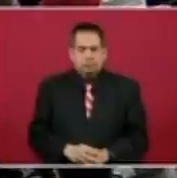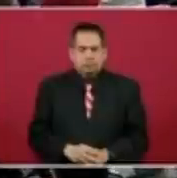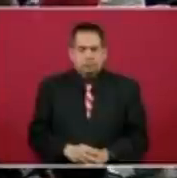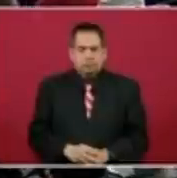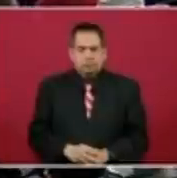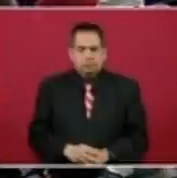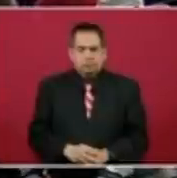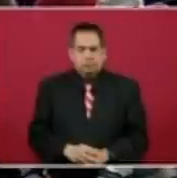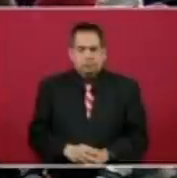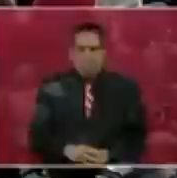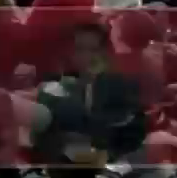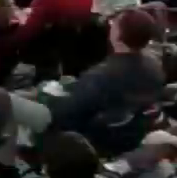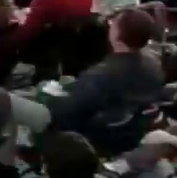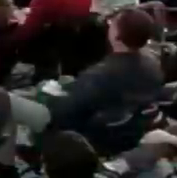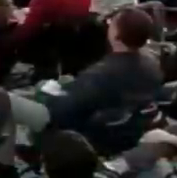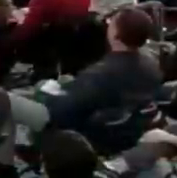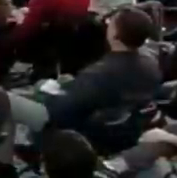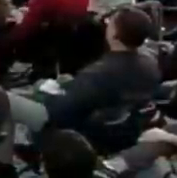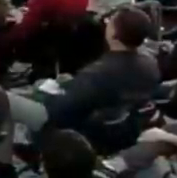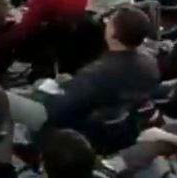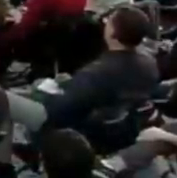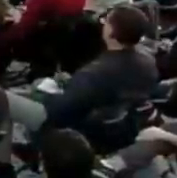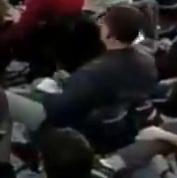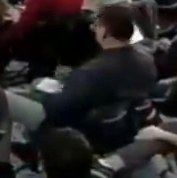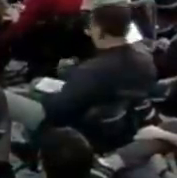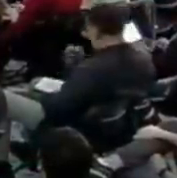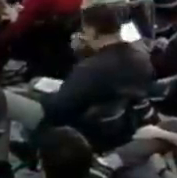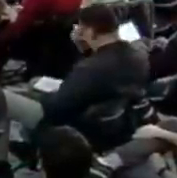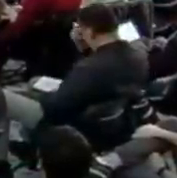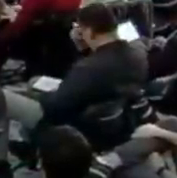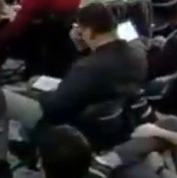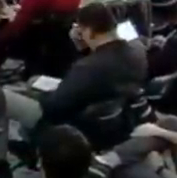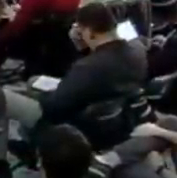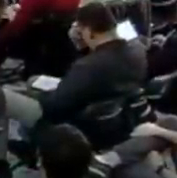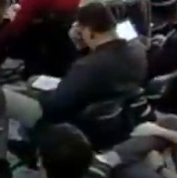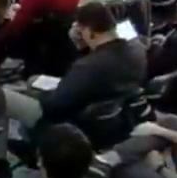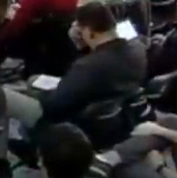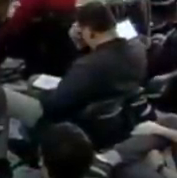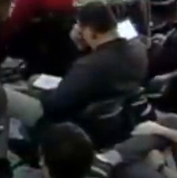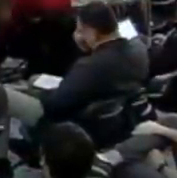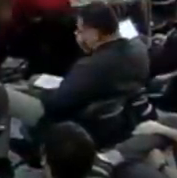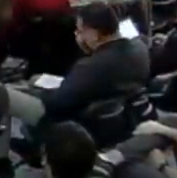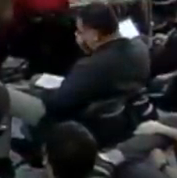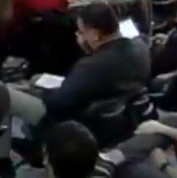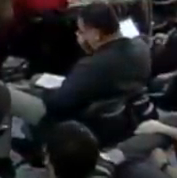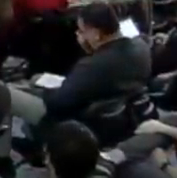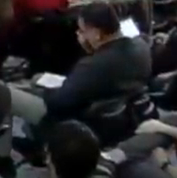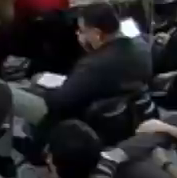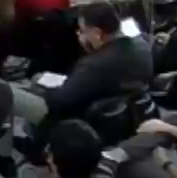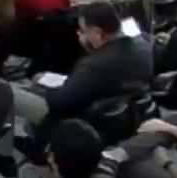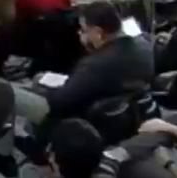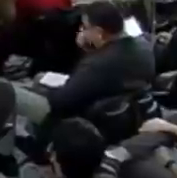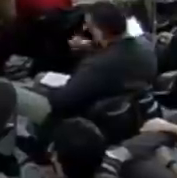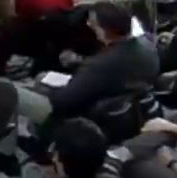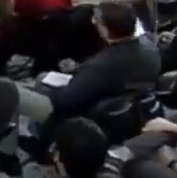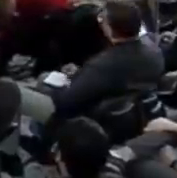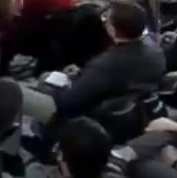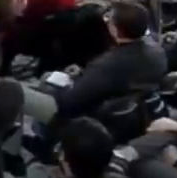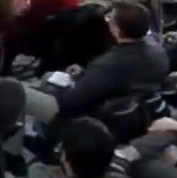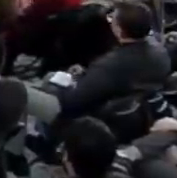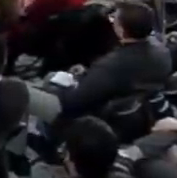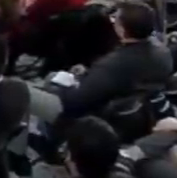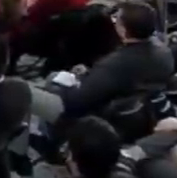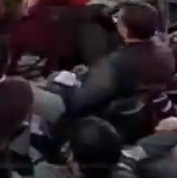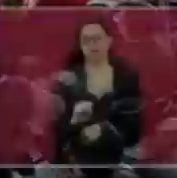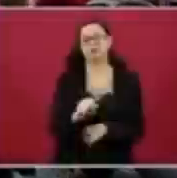Buenos días, Daniel Blancas, de Crónica. Primero, presidente, comprometerlo, hacerle una petición a que en los días posteriores